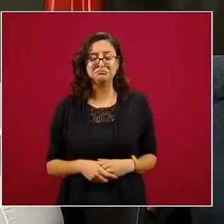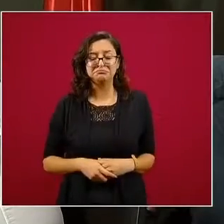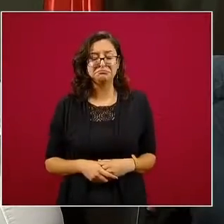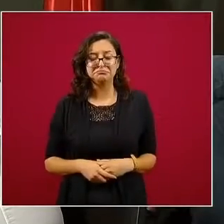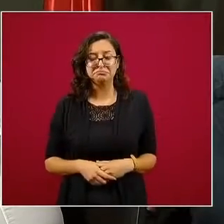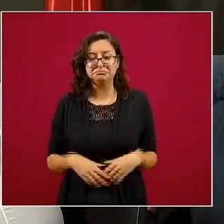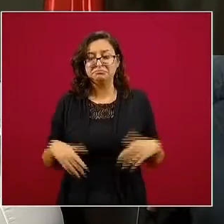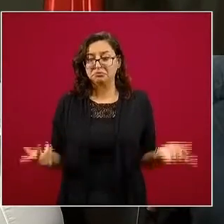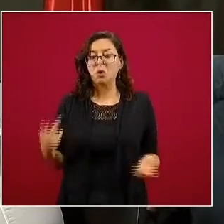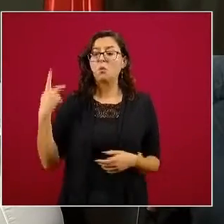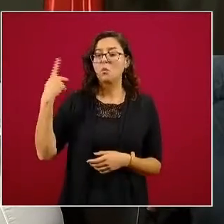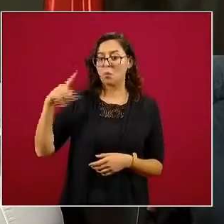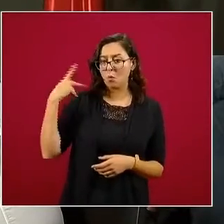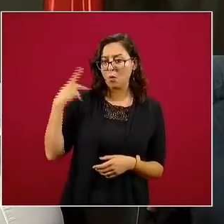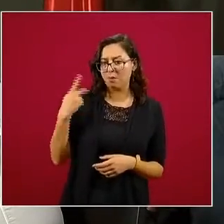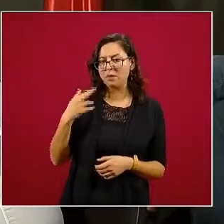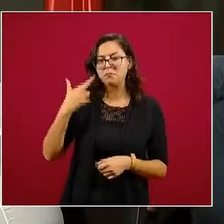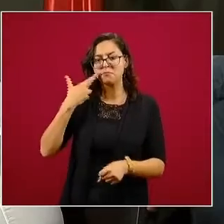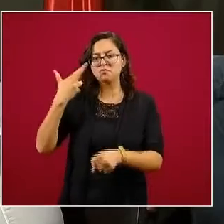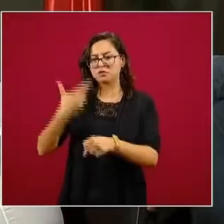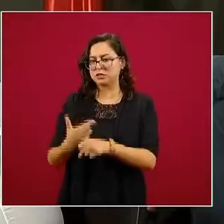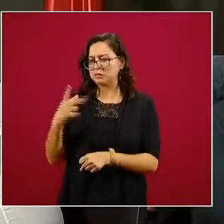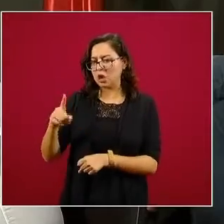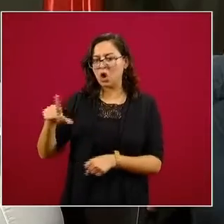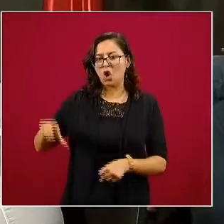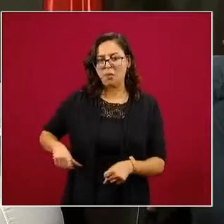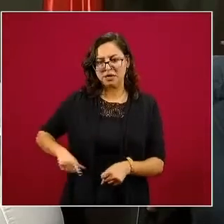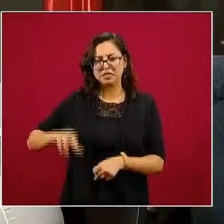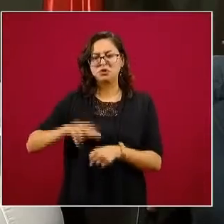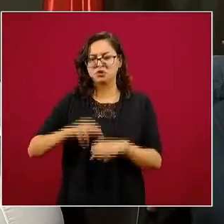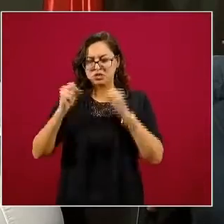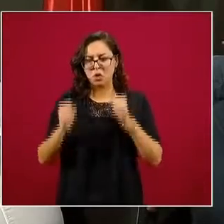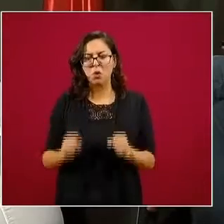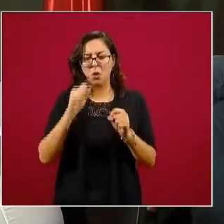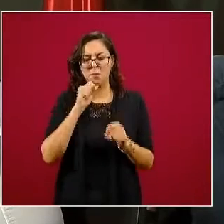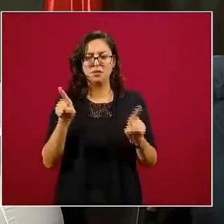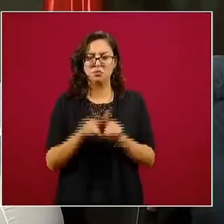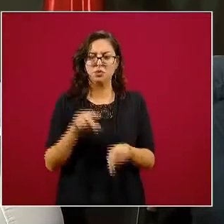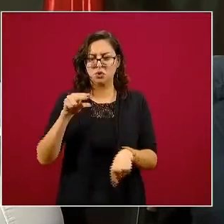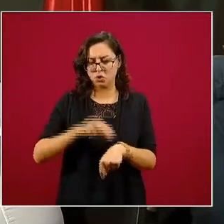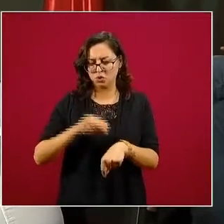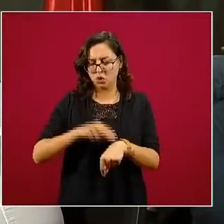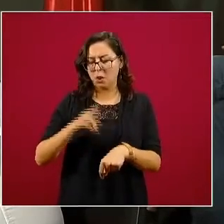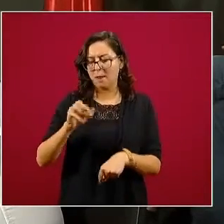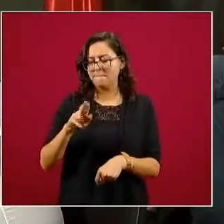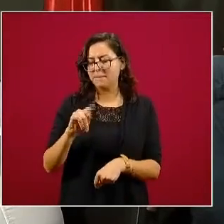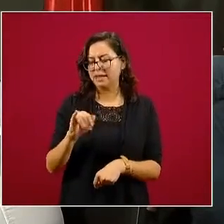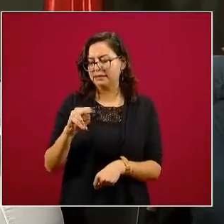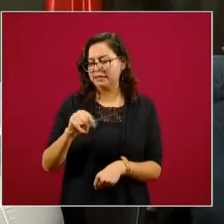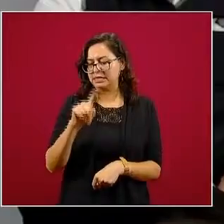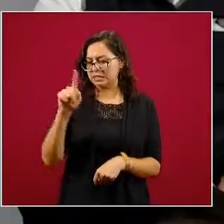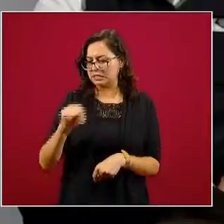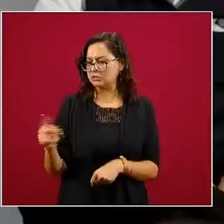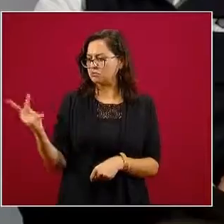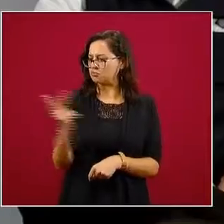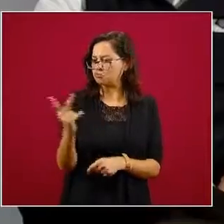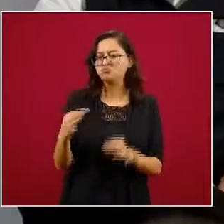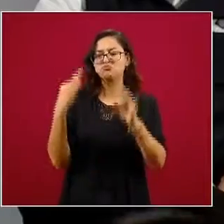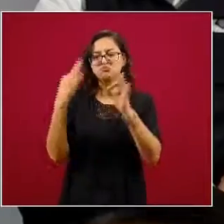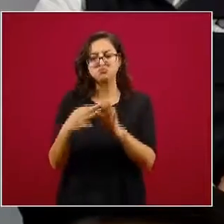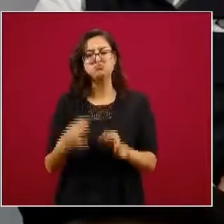En el plano de Puebla, hemos visto que desde hace 4 meses que inició la pandemia en la entidad hay una discrepancia